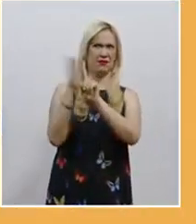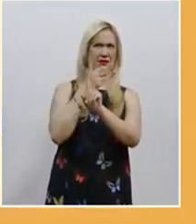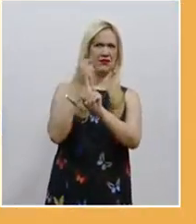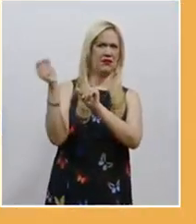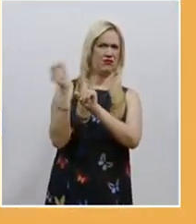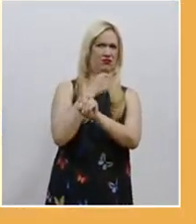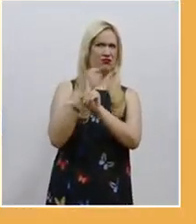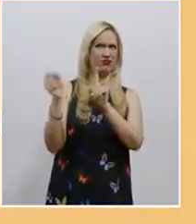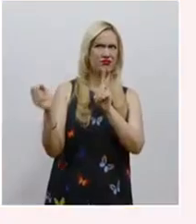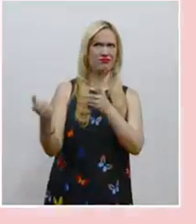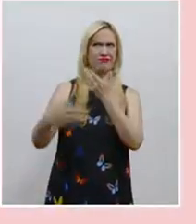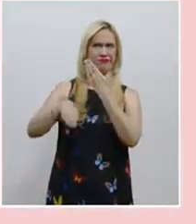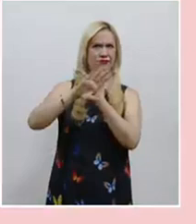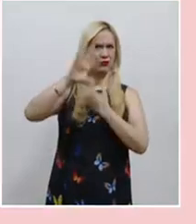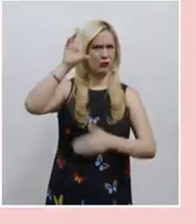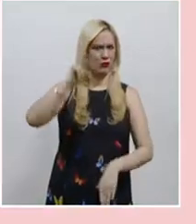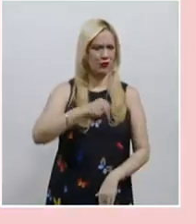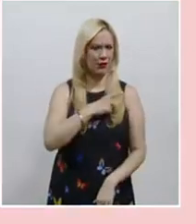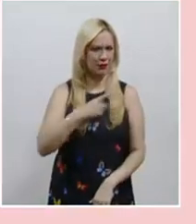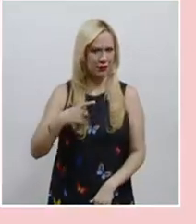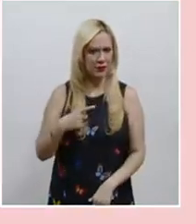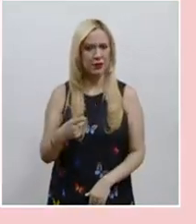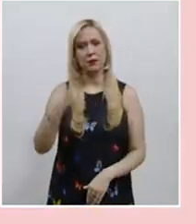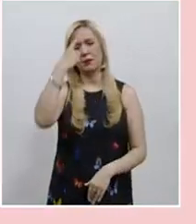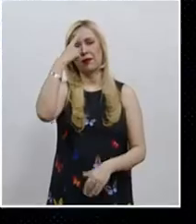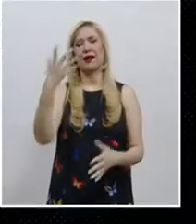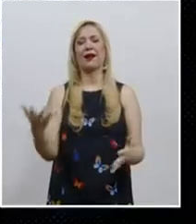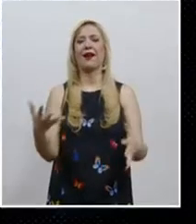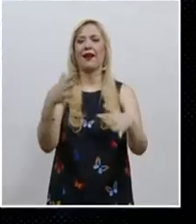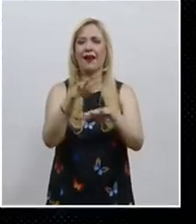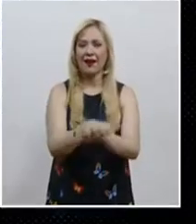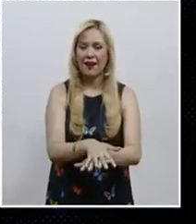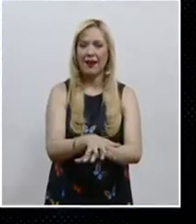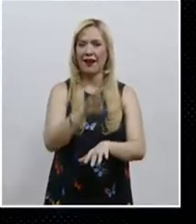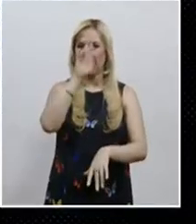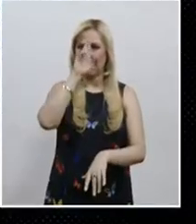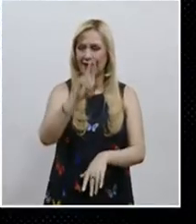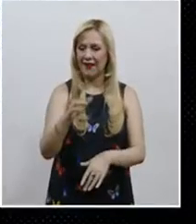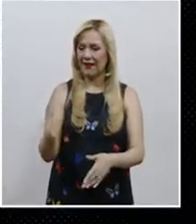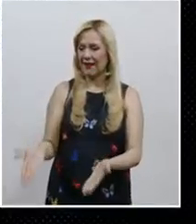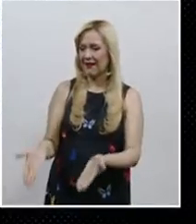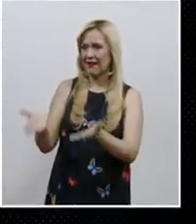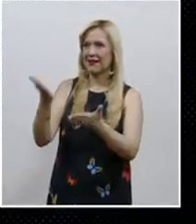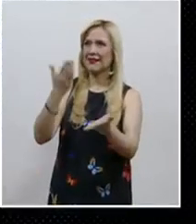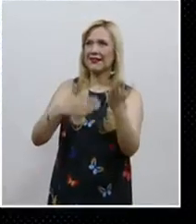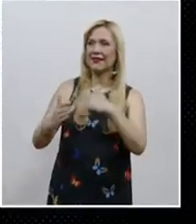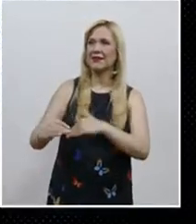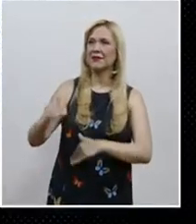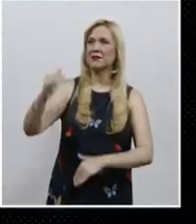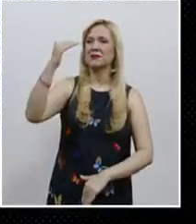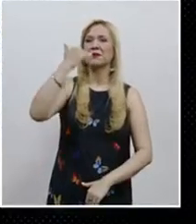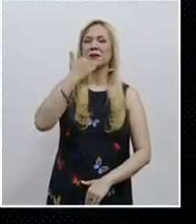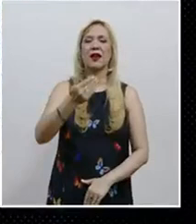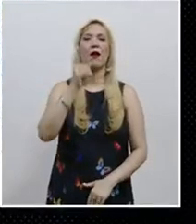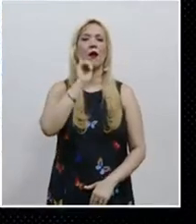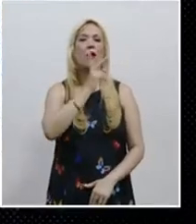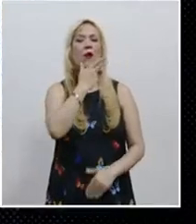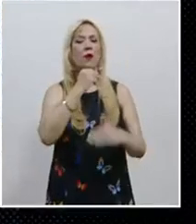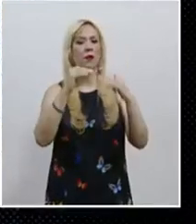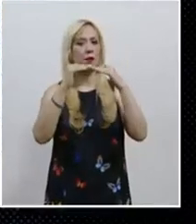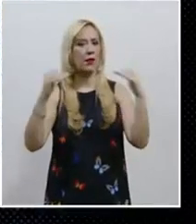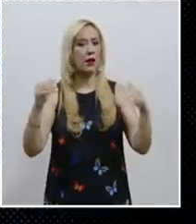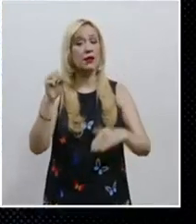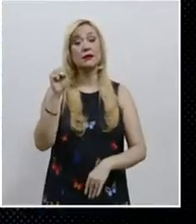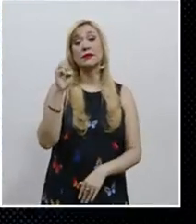ejes transversales para la prevención, integración y desarrollo social y para el logro de la igualdad entre mujeres y hombres. La SEP cuenta